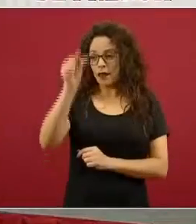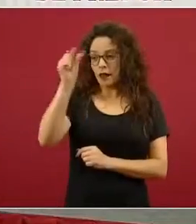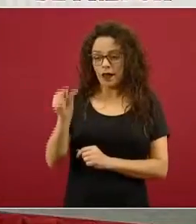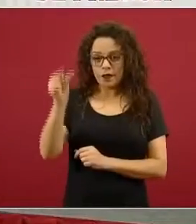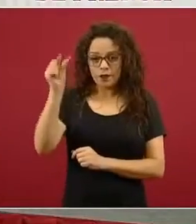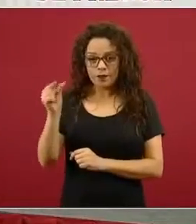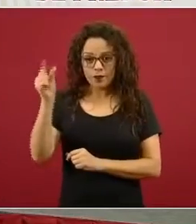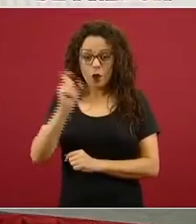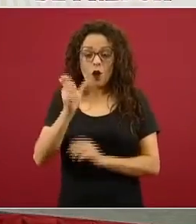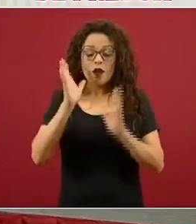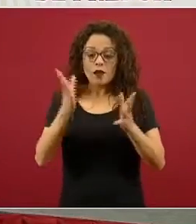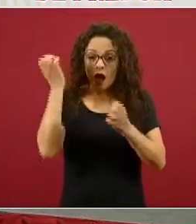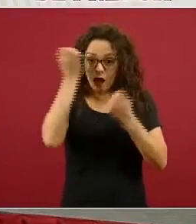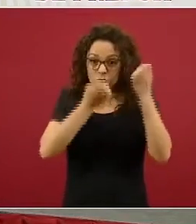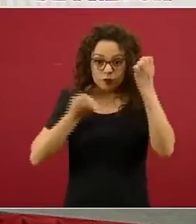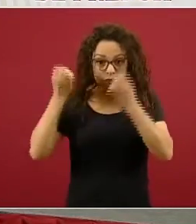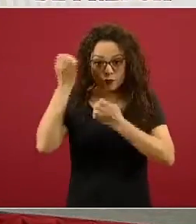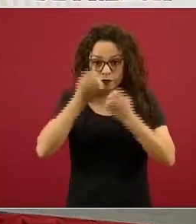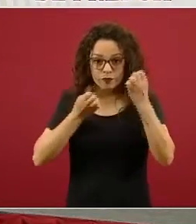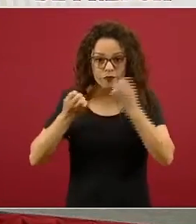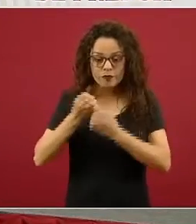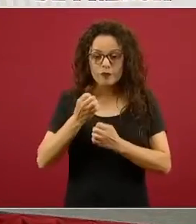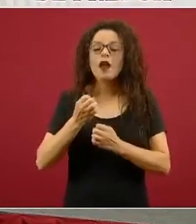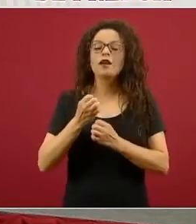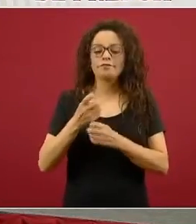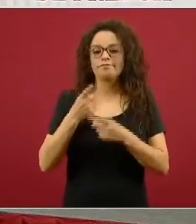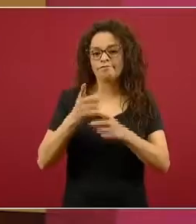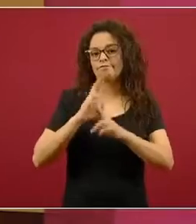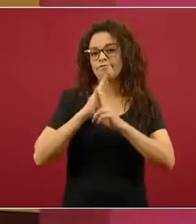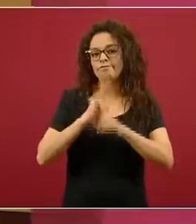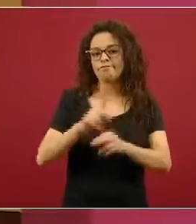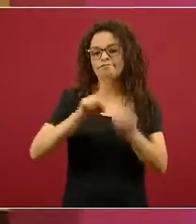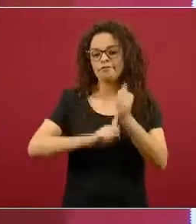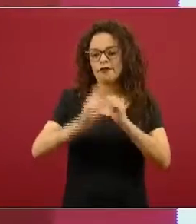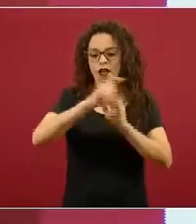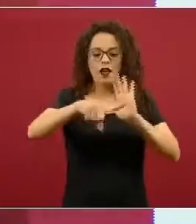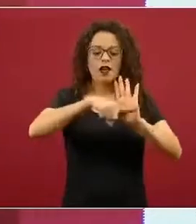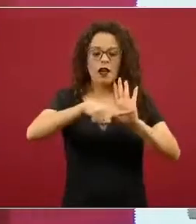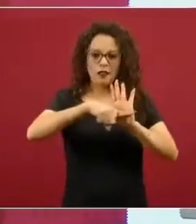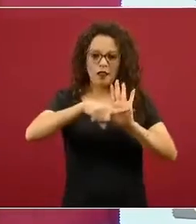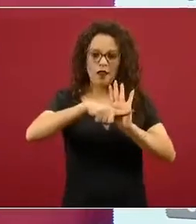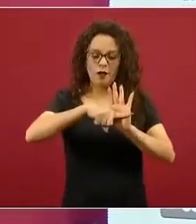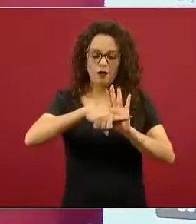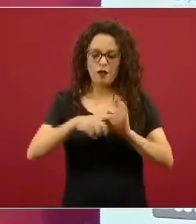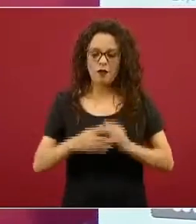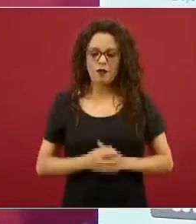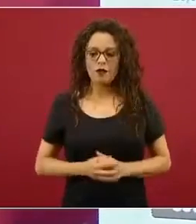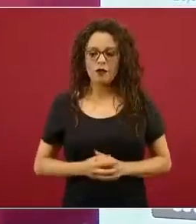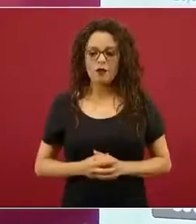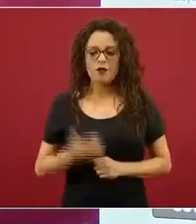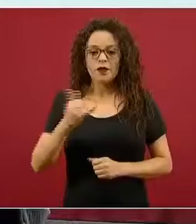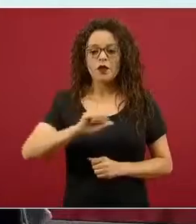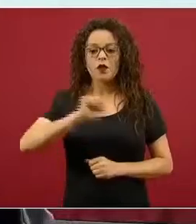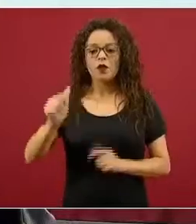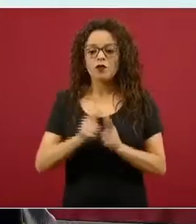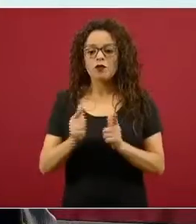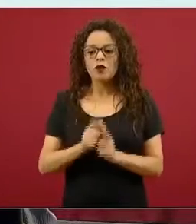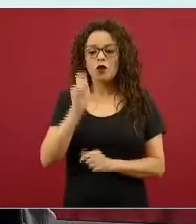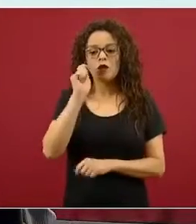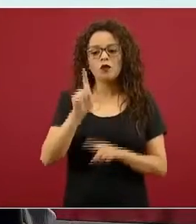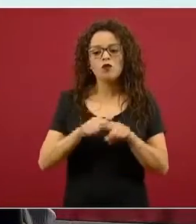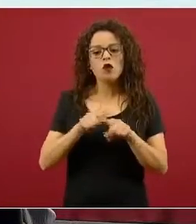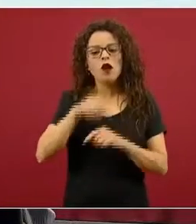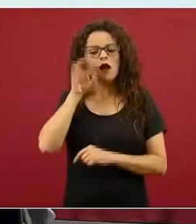haberse hecho un estudio resultaron negativos, y el grupo con el color anaranjado,